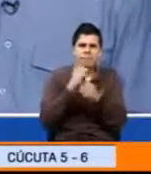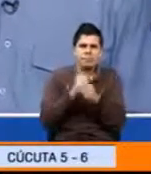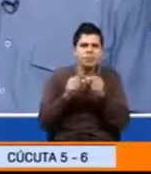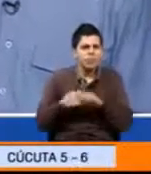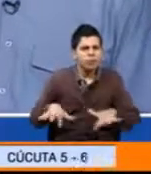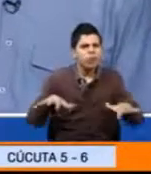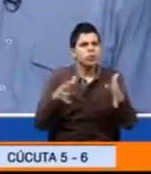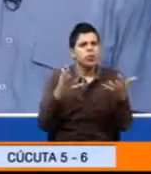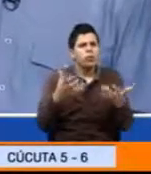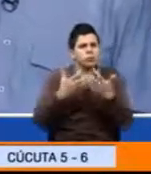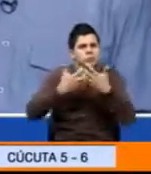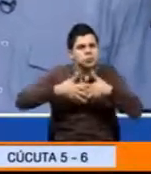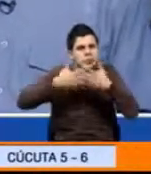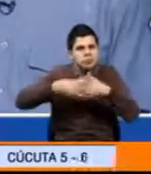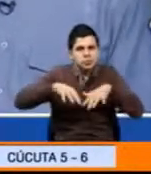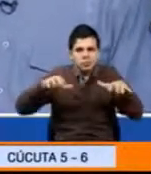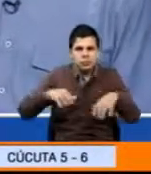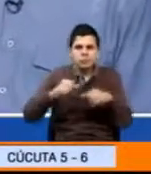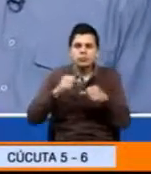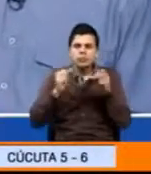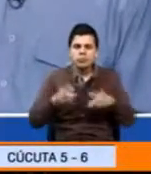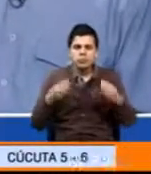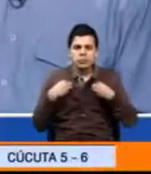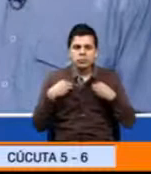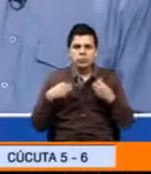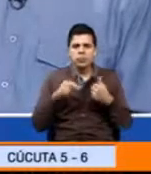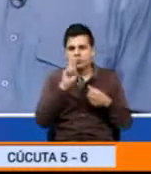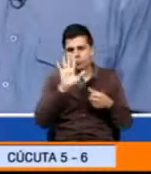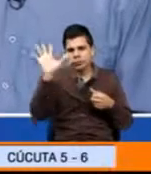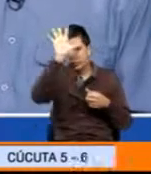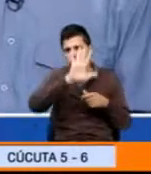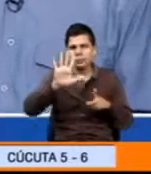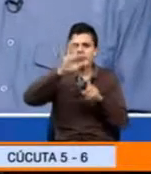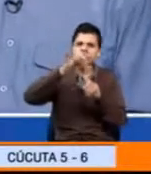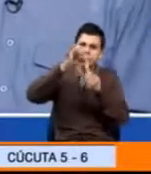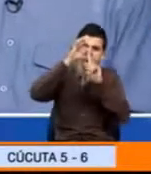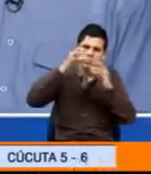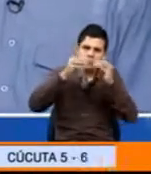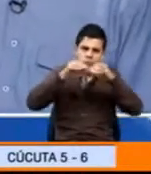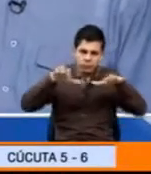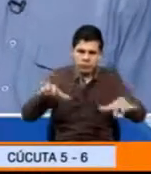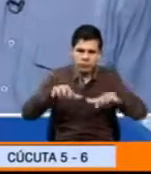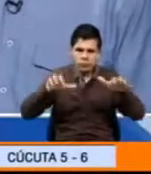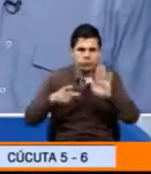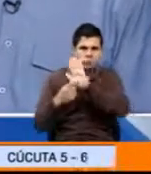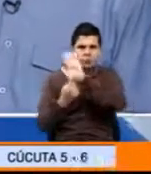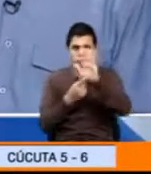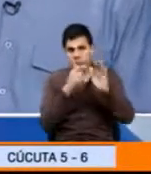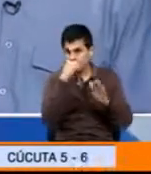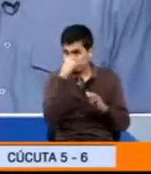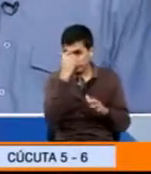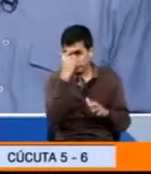cómo está la propiedad, cuántos ocupantes tendríamos en los parques nacionales hoy y qué actividades pudieran estarse presentando. Aclarando que